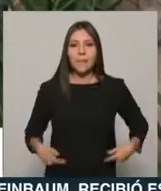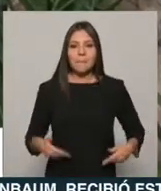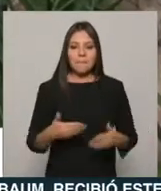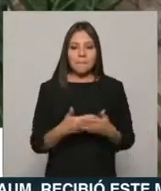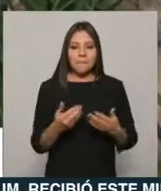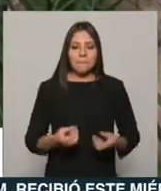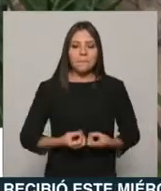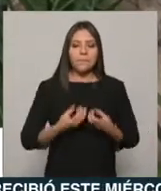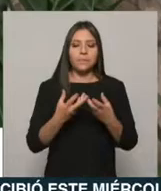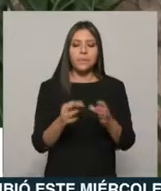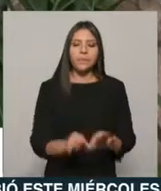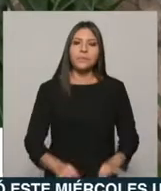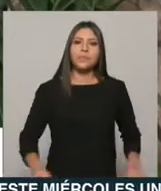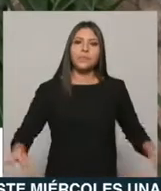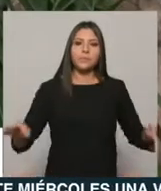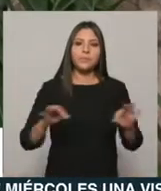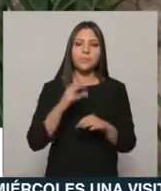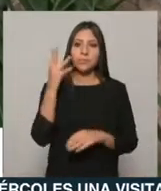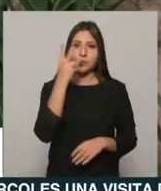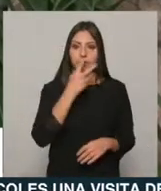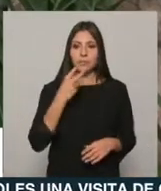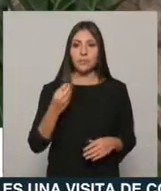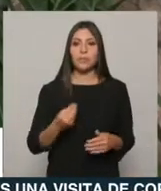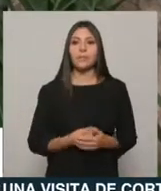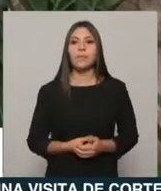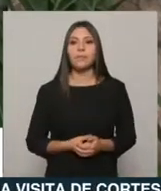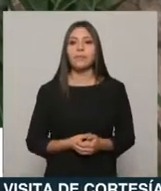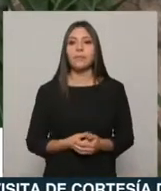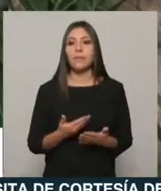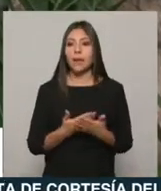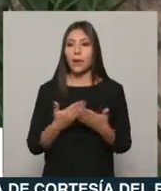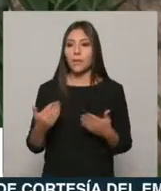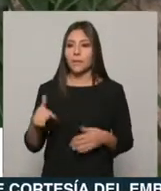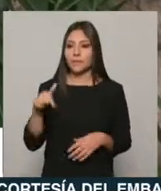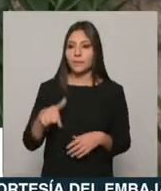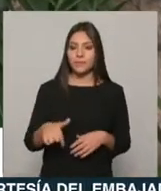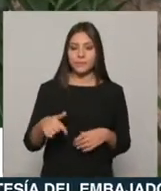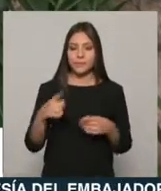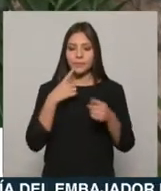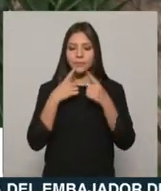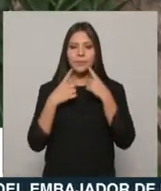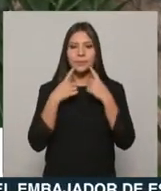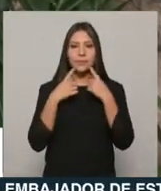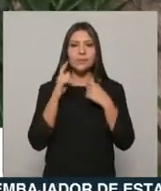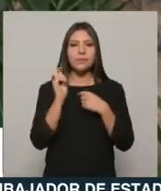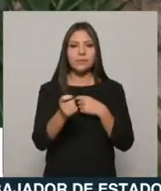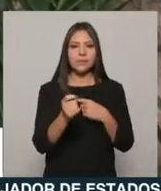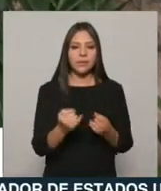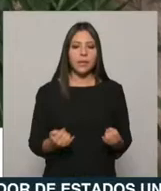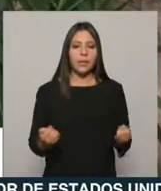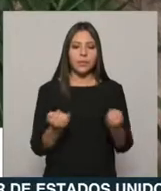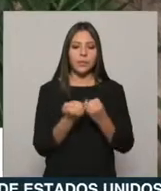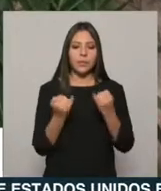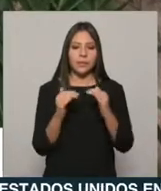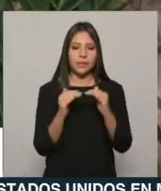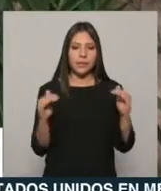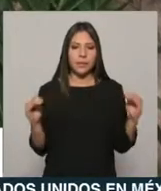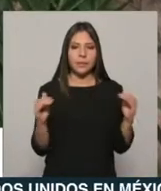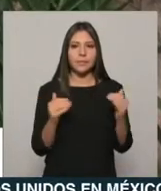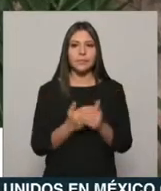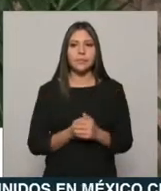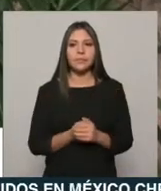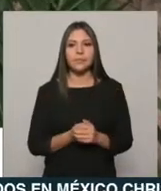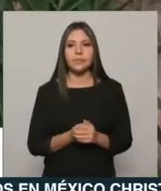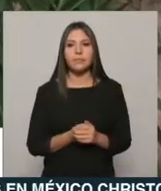tan lindo y tan importante hoy en día a debatir en la mesa mexicana, que es sobre la igualdad y la equidad, claro. ¿No es cierto? Así